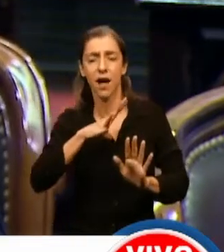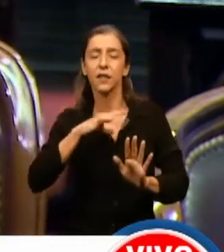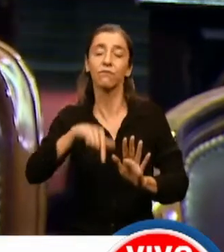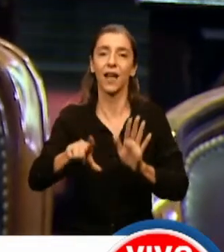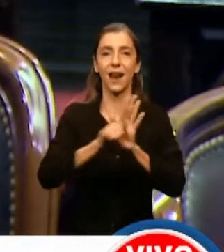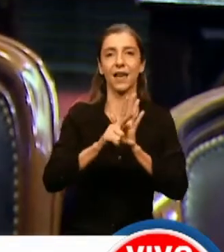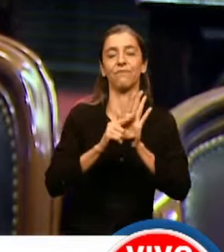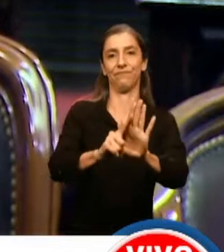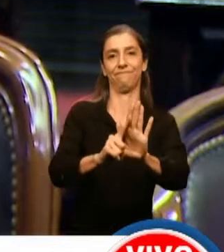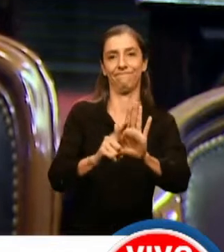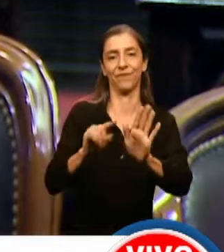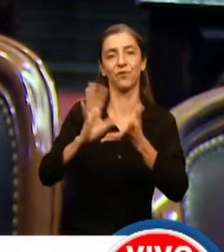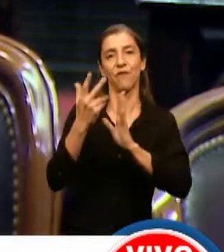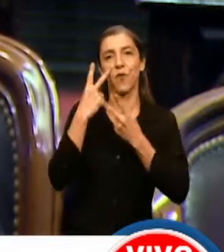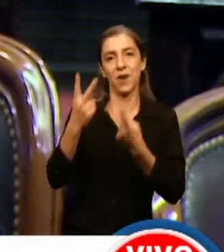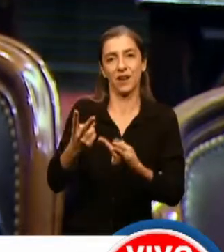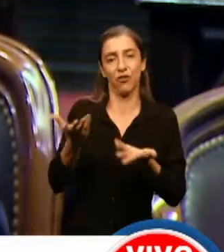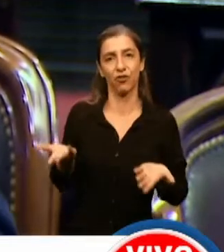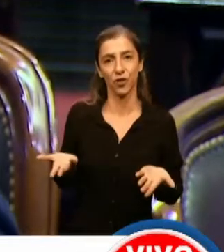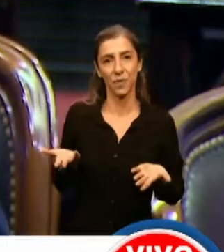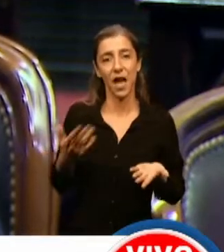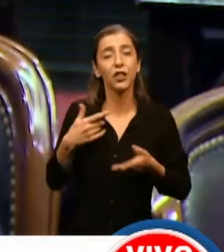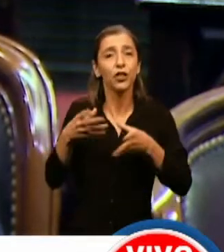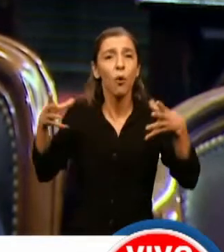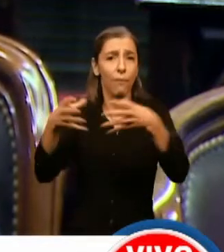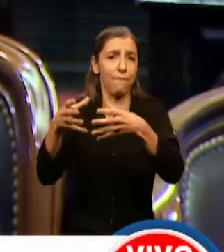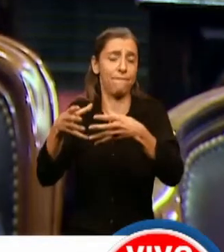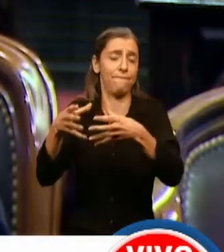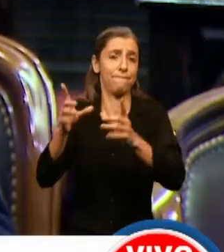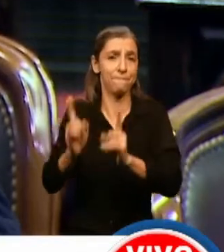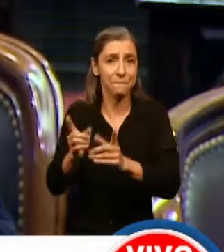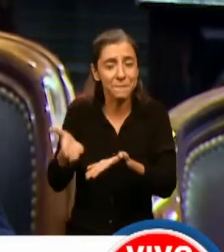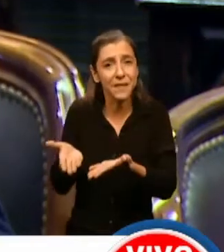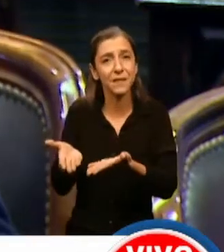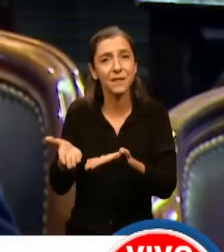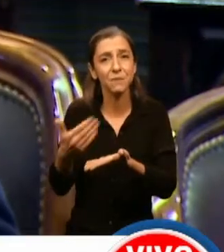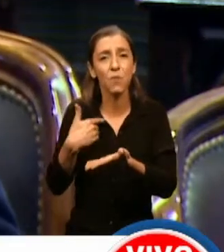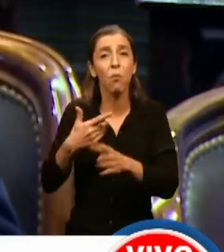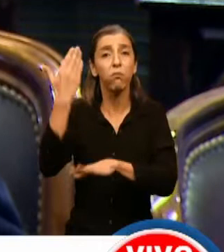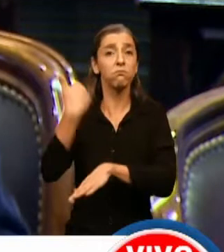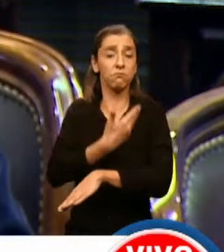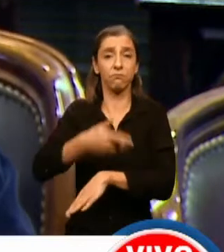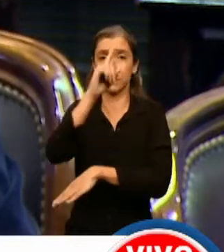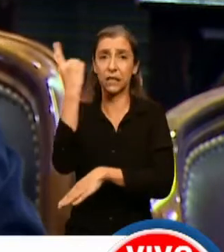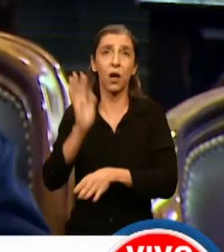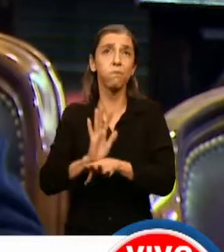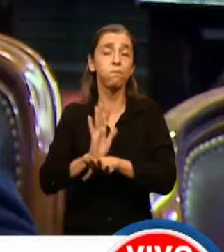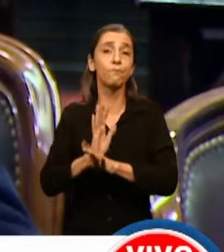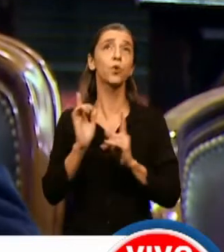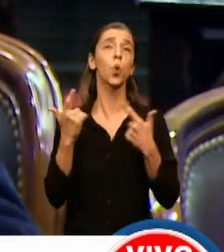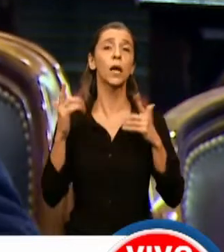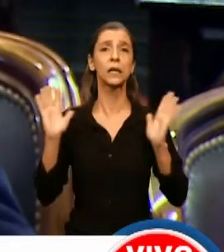reconocer reparando el pasado de ausencia de ese Estado, los distintos tipos